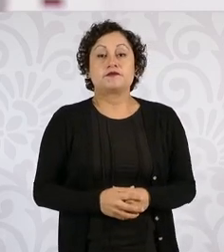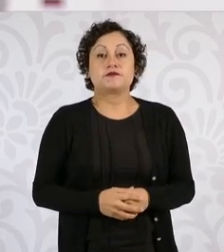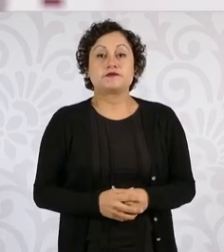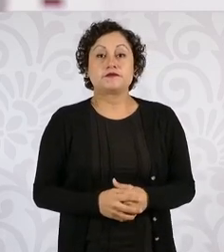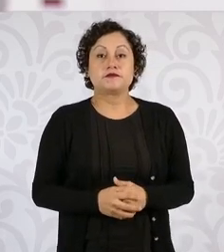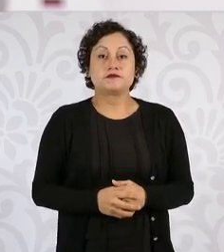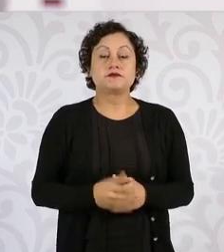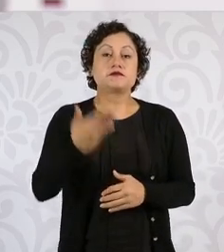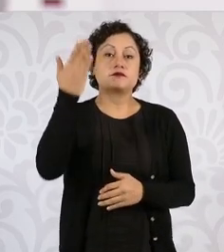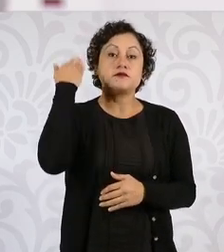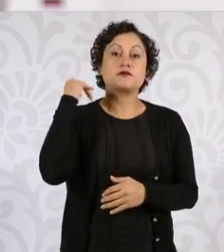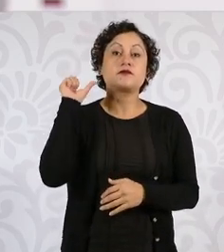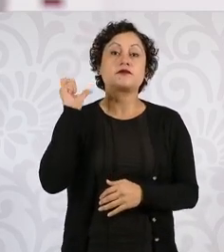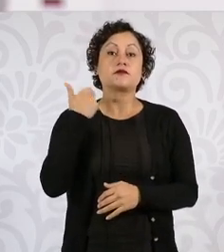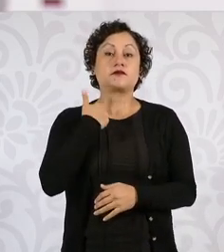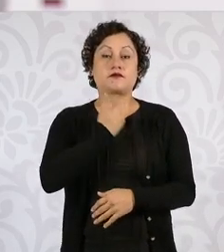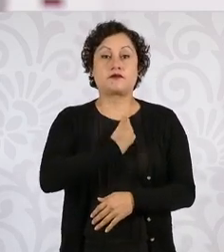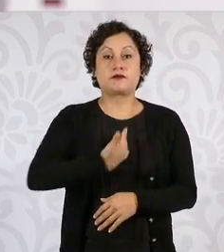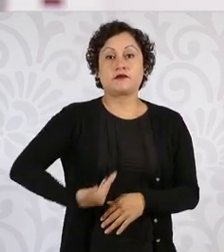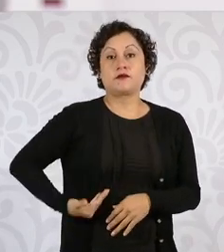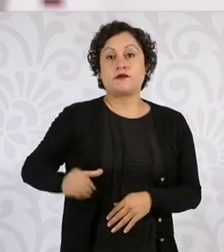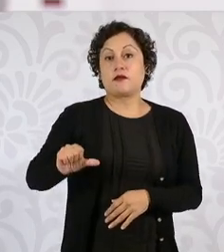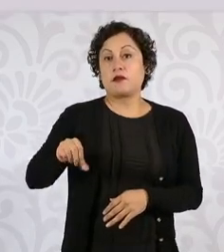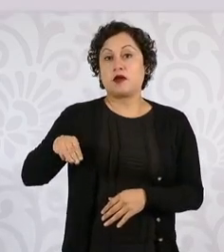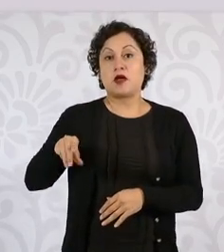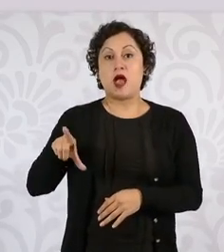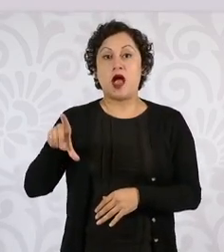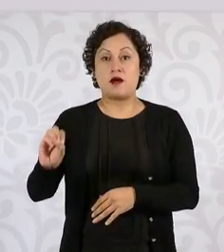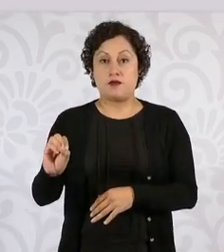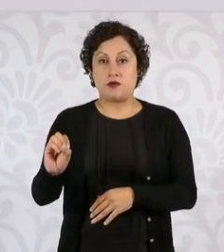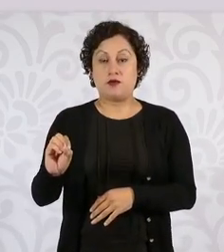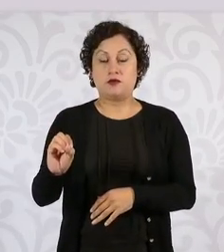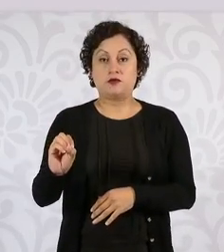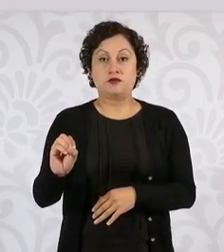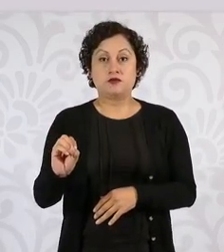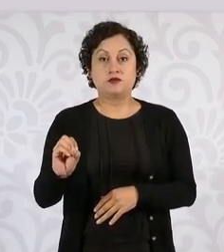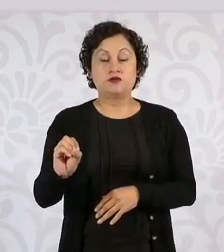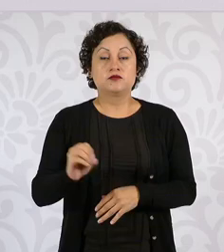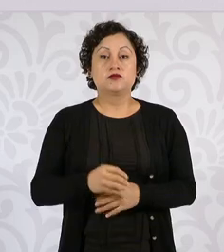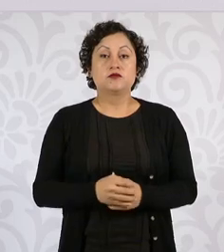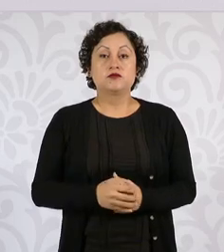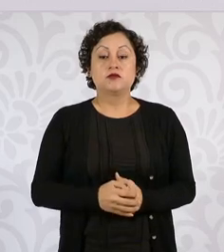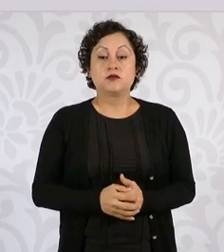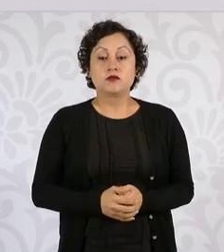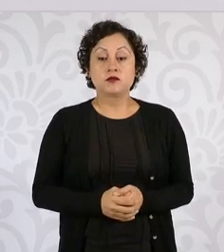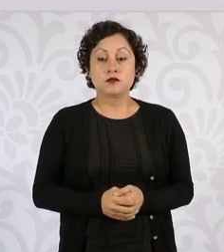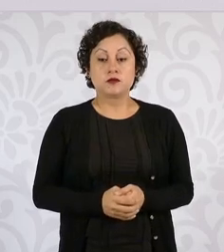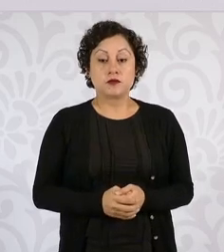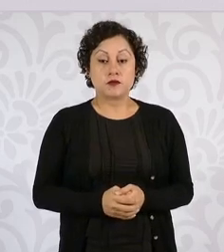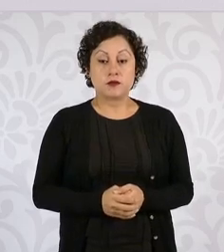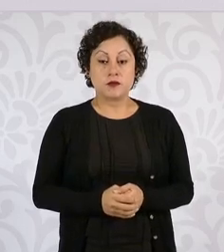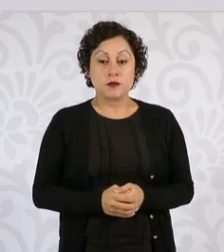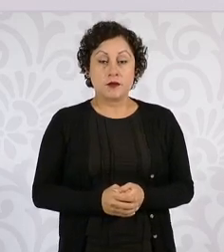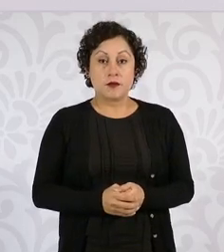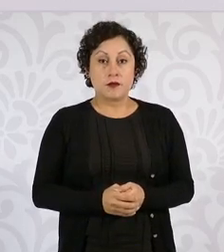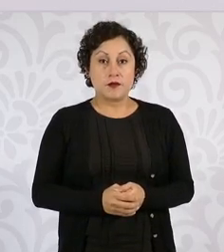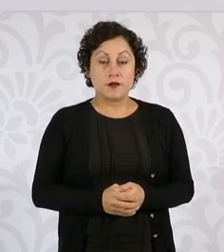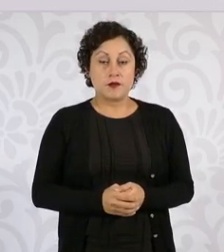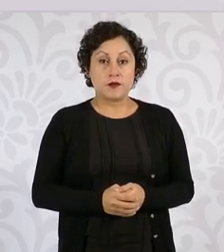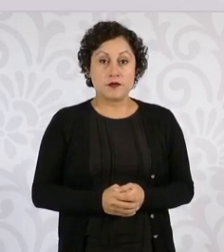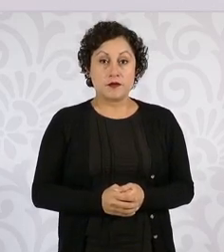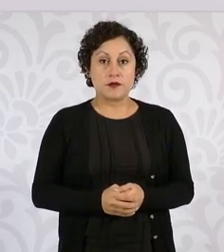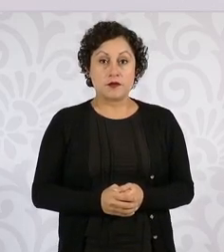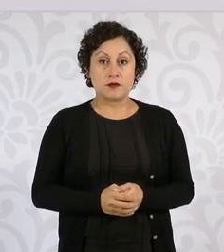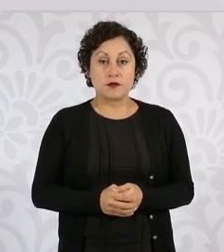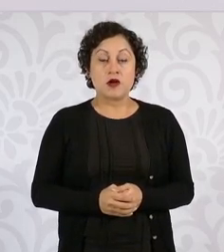el entonces presidente Andrés Manuel López Obrador, lo que mostró, lo que se encontró, es que en los